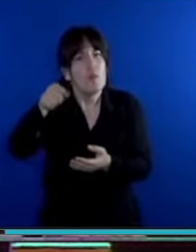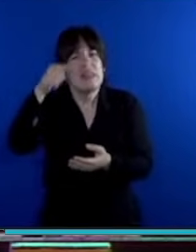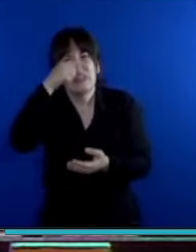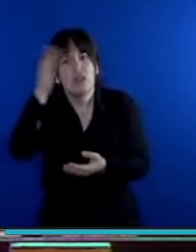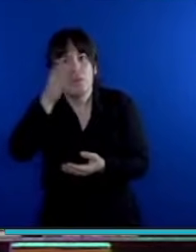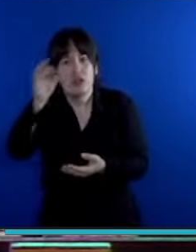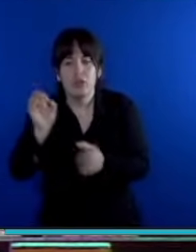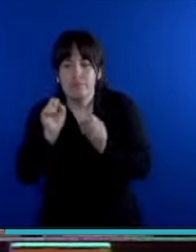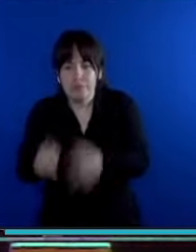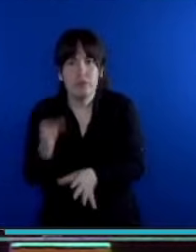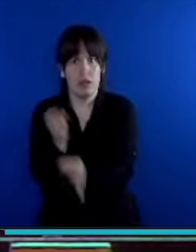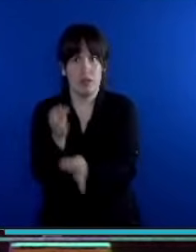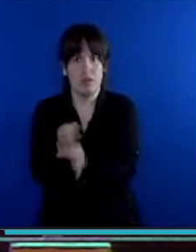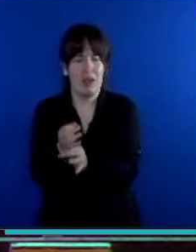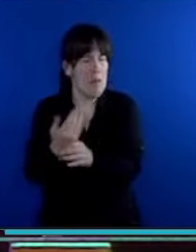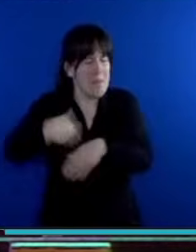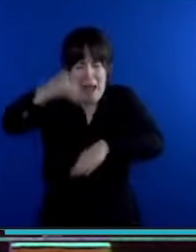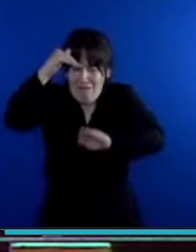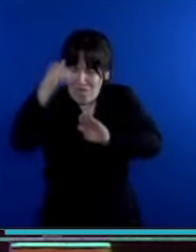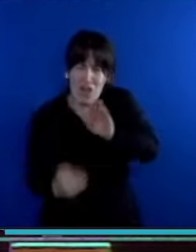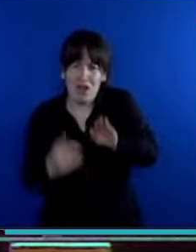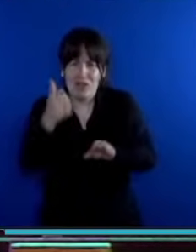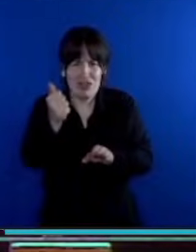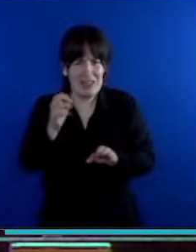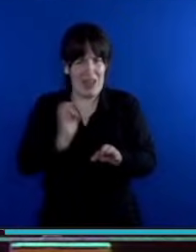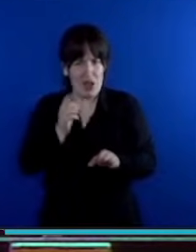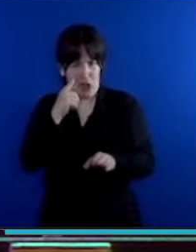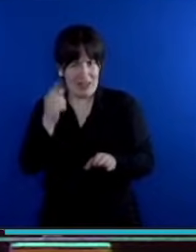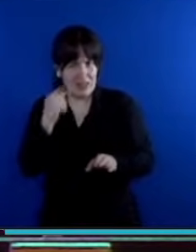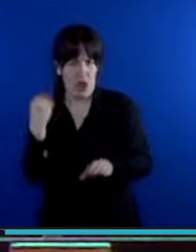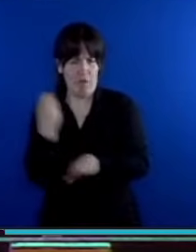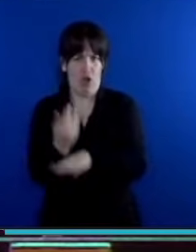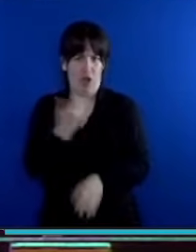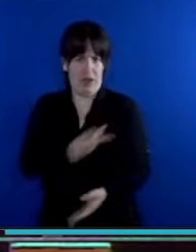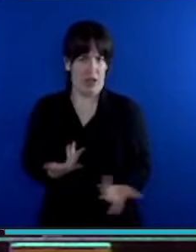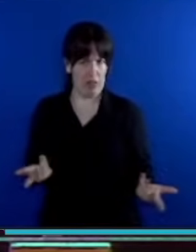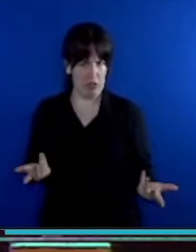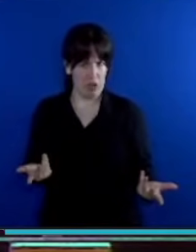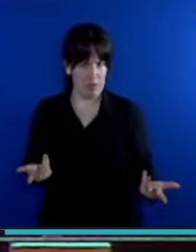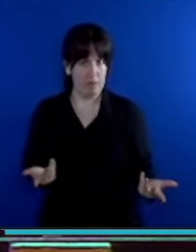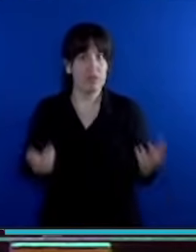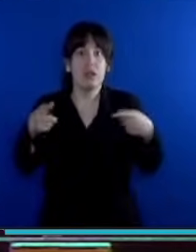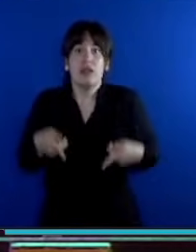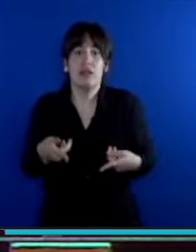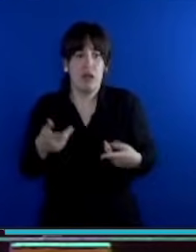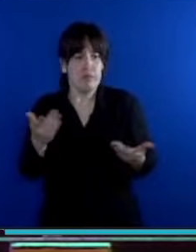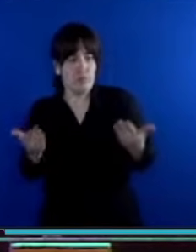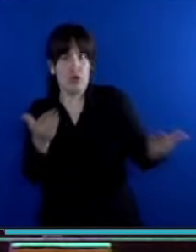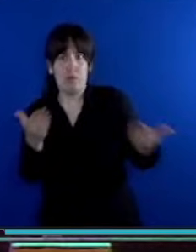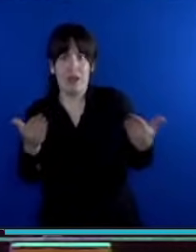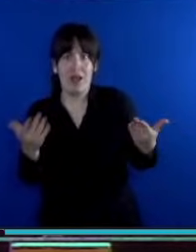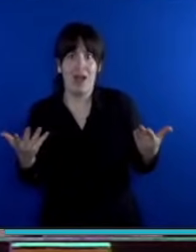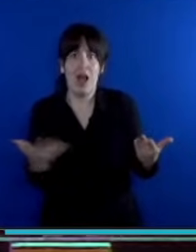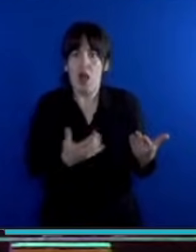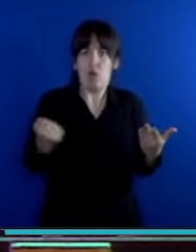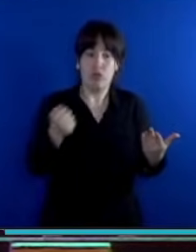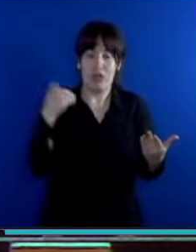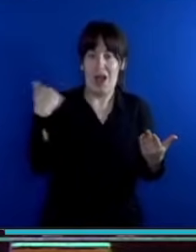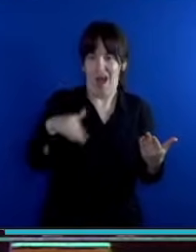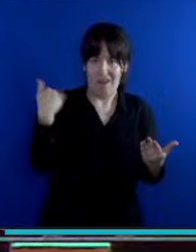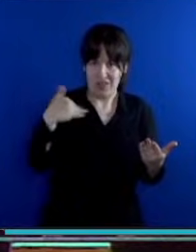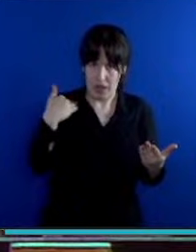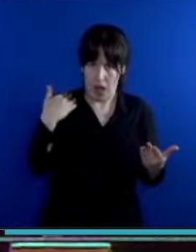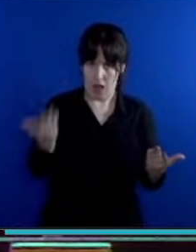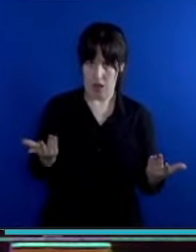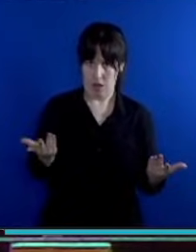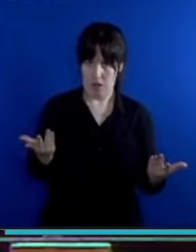24,7%. Es el más bajo en los 6 años de Kicillof, pero además solo comparable con los ajustes de María Eugenia Vidal.